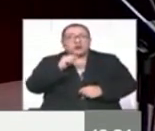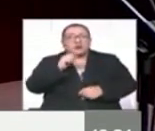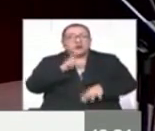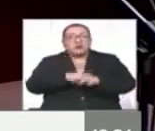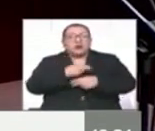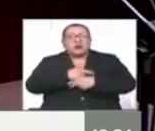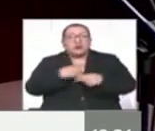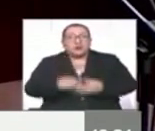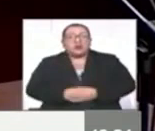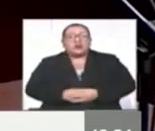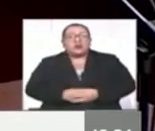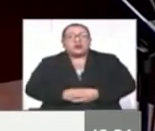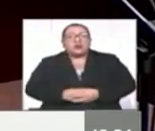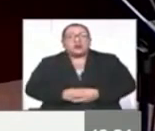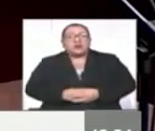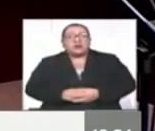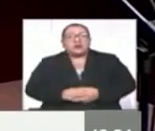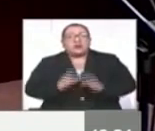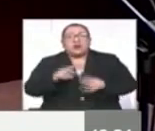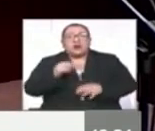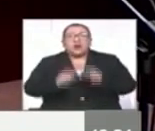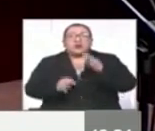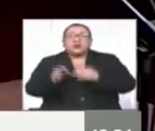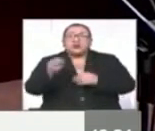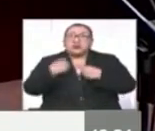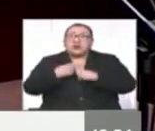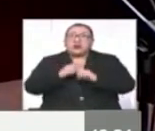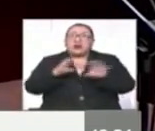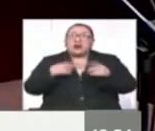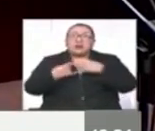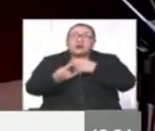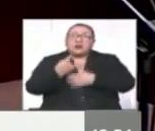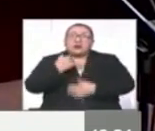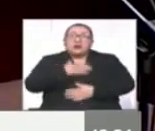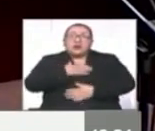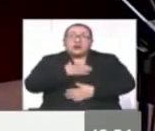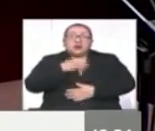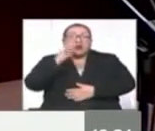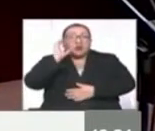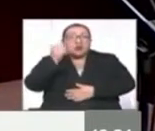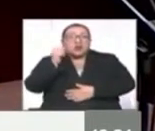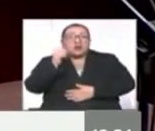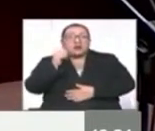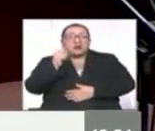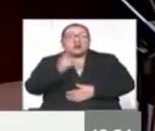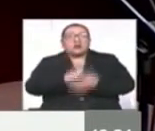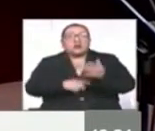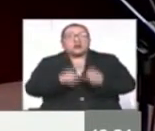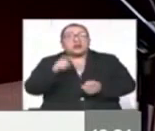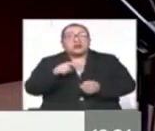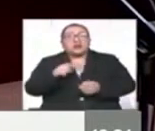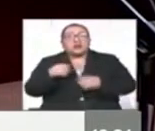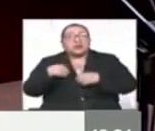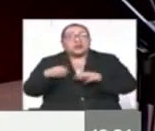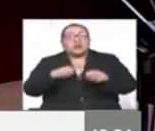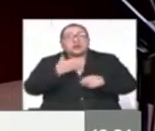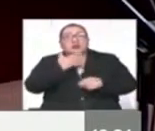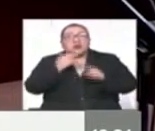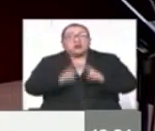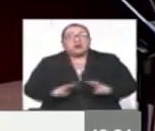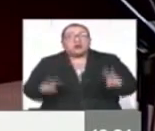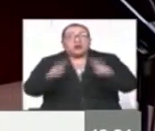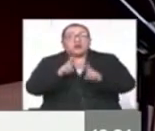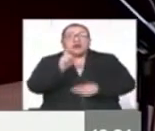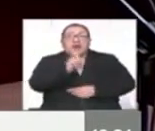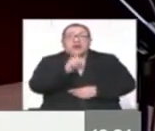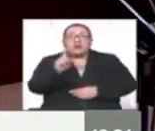humanitaria la injusticia yo creo que debe ser el mejor valor de